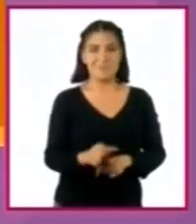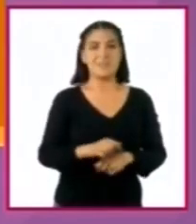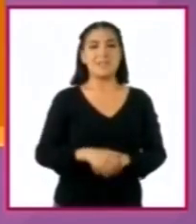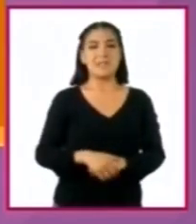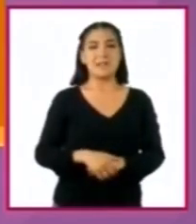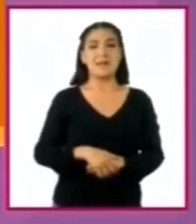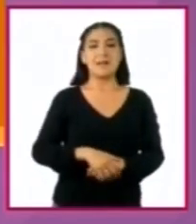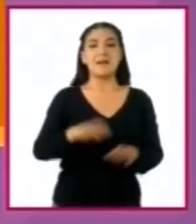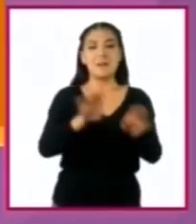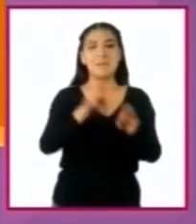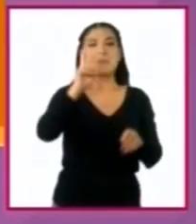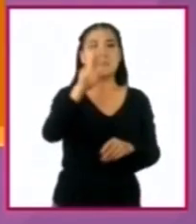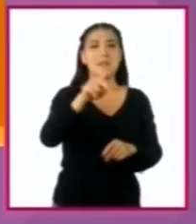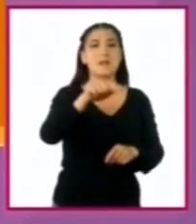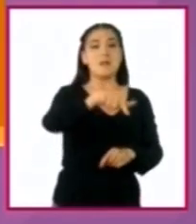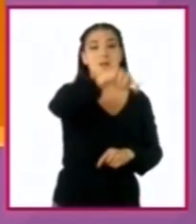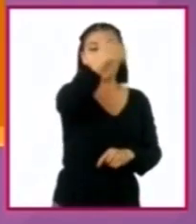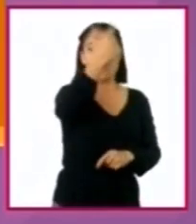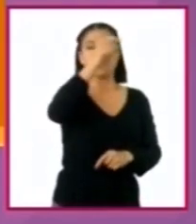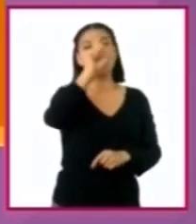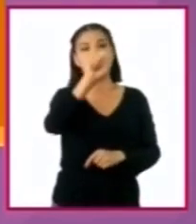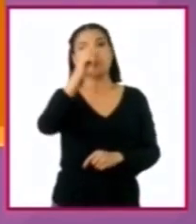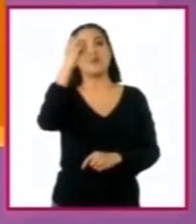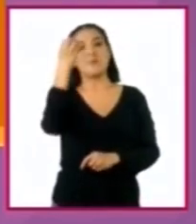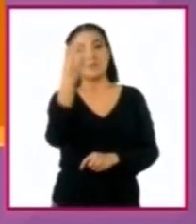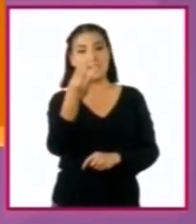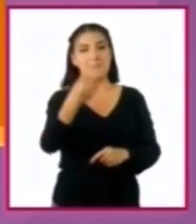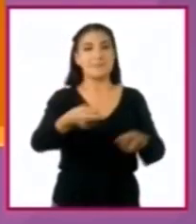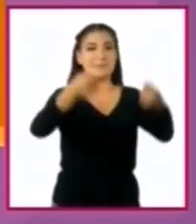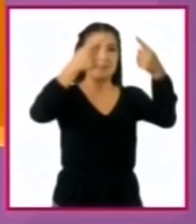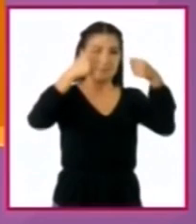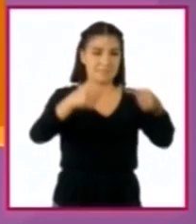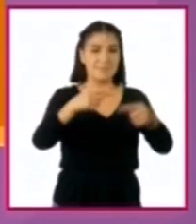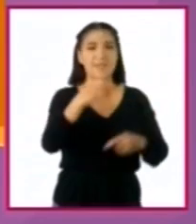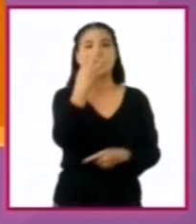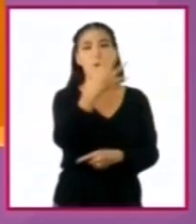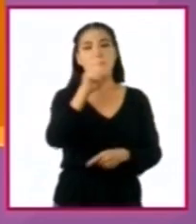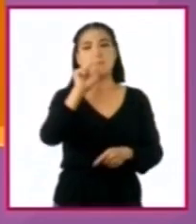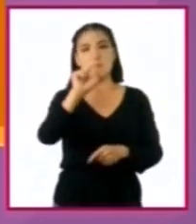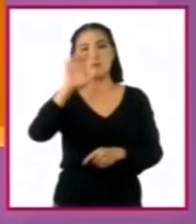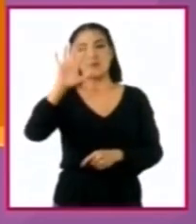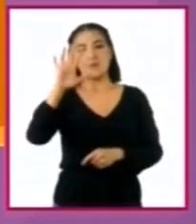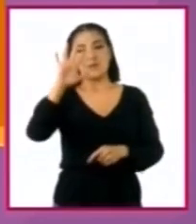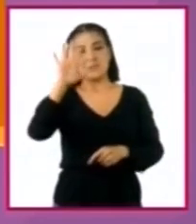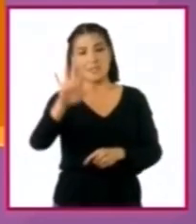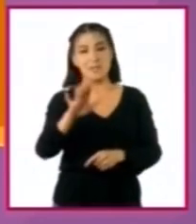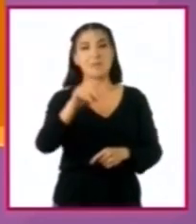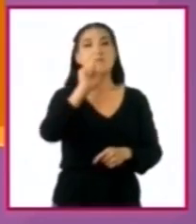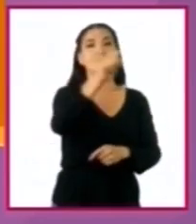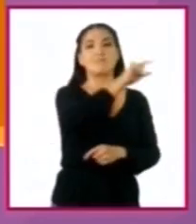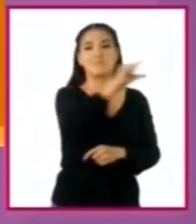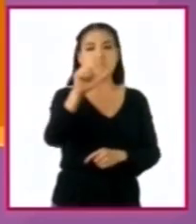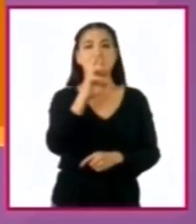la misma manera que con los números naturales, realizamos la multiplicación. El resultado